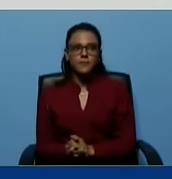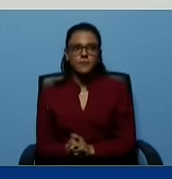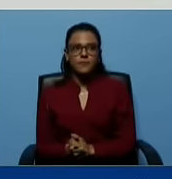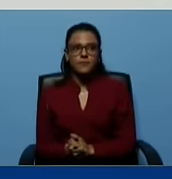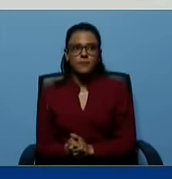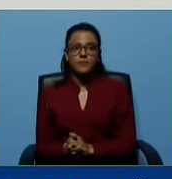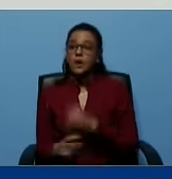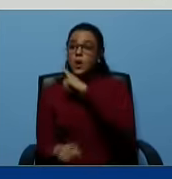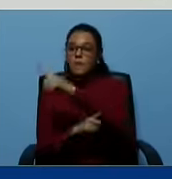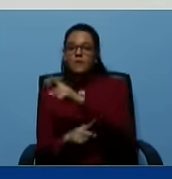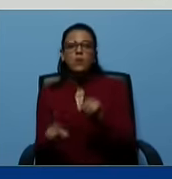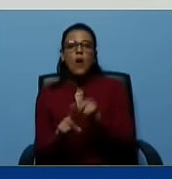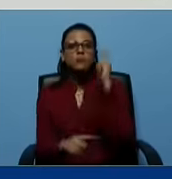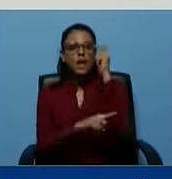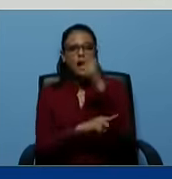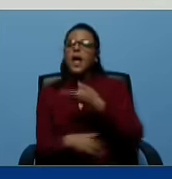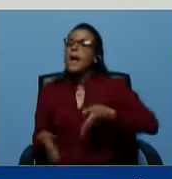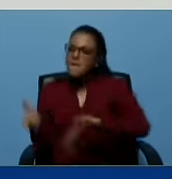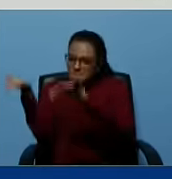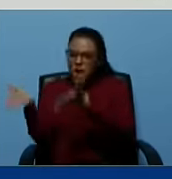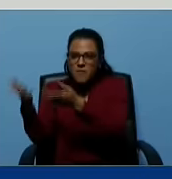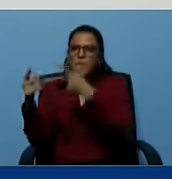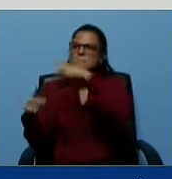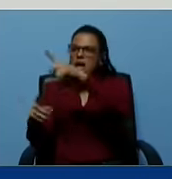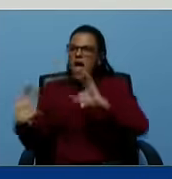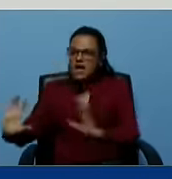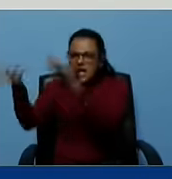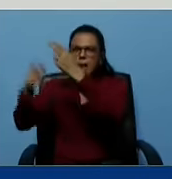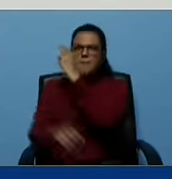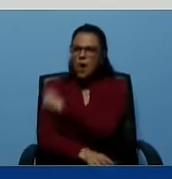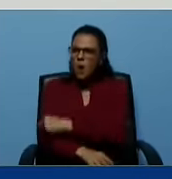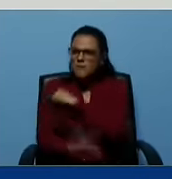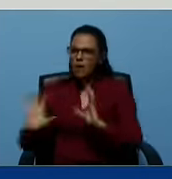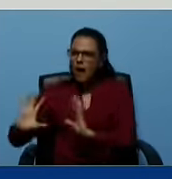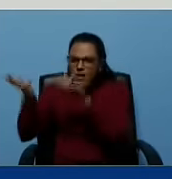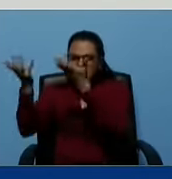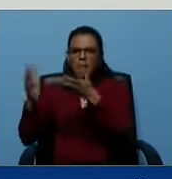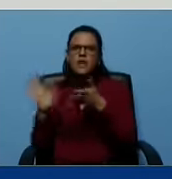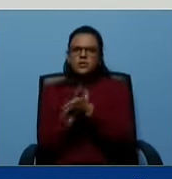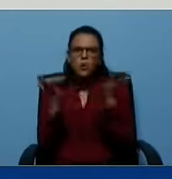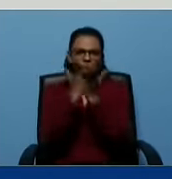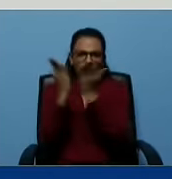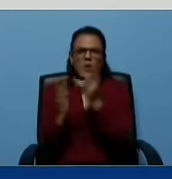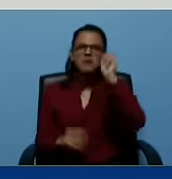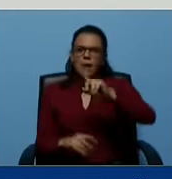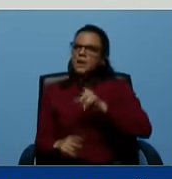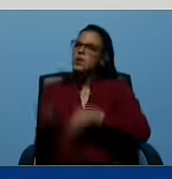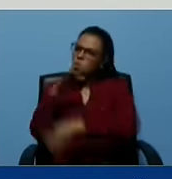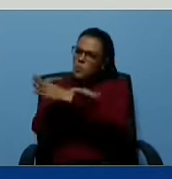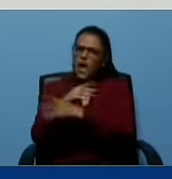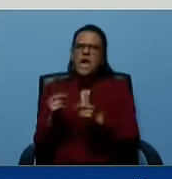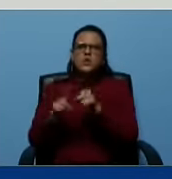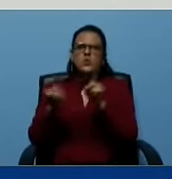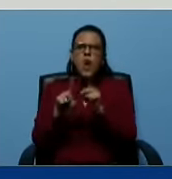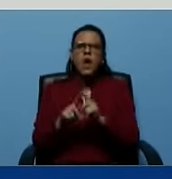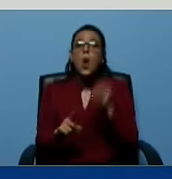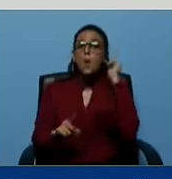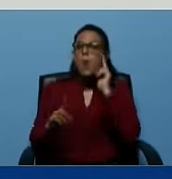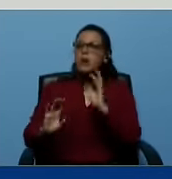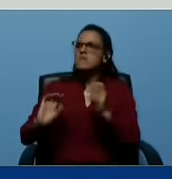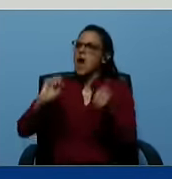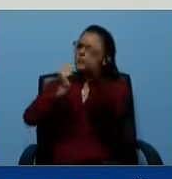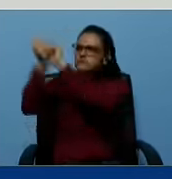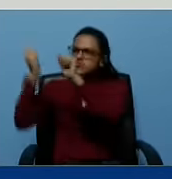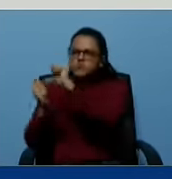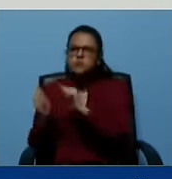les dieron tarea. Usted va y quema el hospital, usted va y quema la escuela, usted va y tumba la estatua de Bolívar, usted